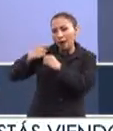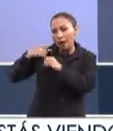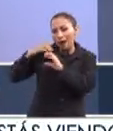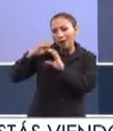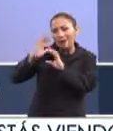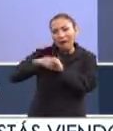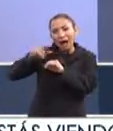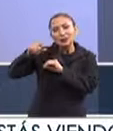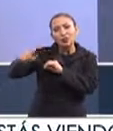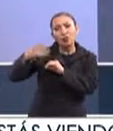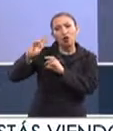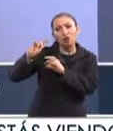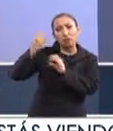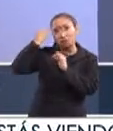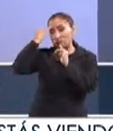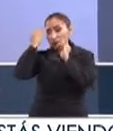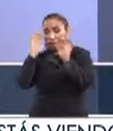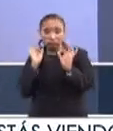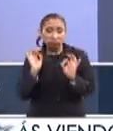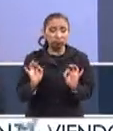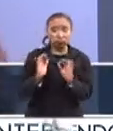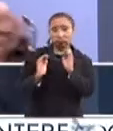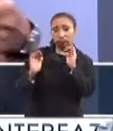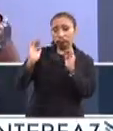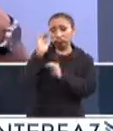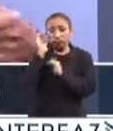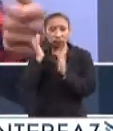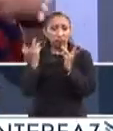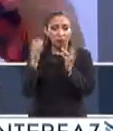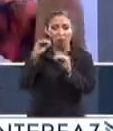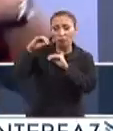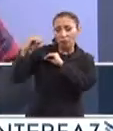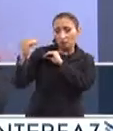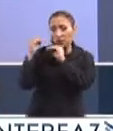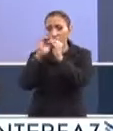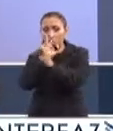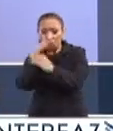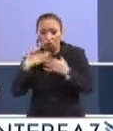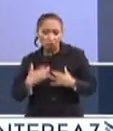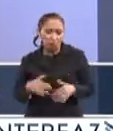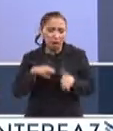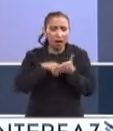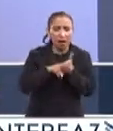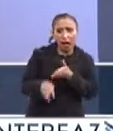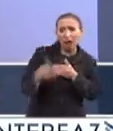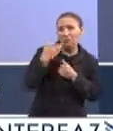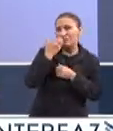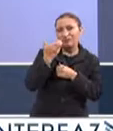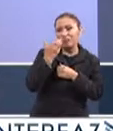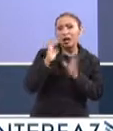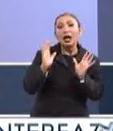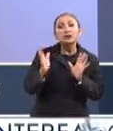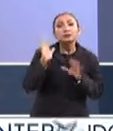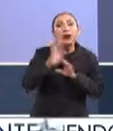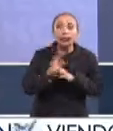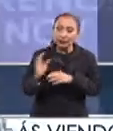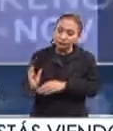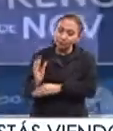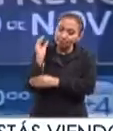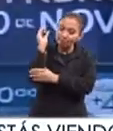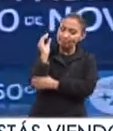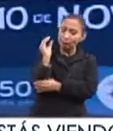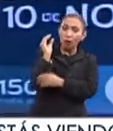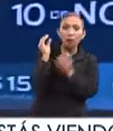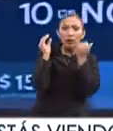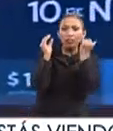allá de tener una técnica súper específica de movimiento con todos vestidos de negro como es tradicional, es más bien